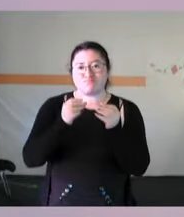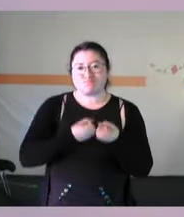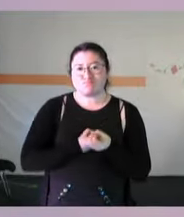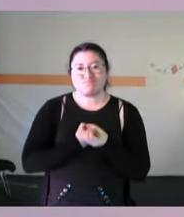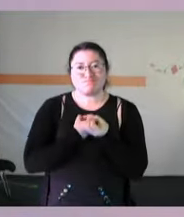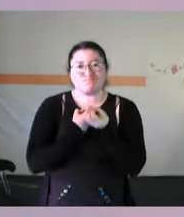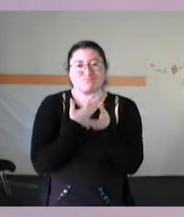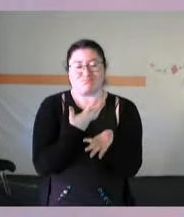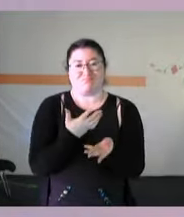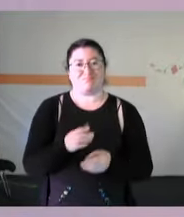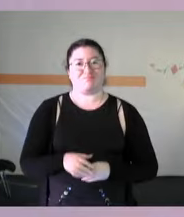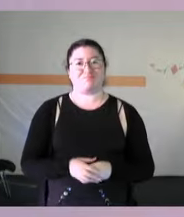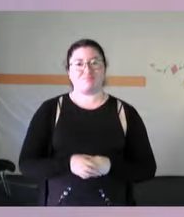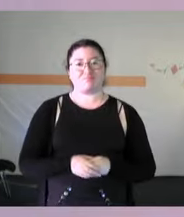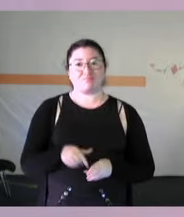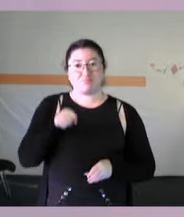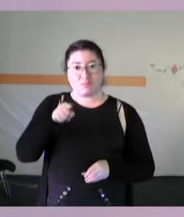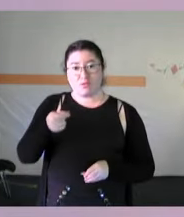esperes, pequeña.